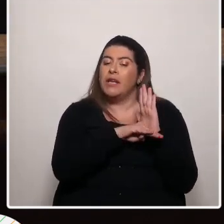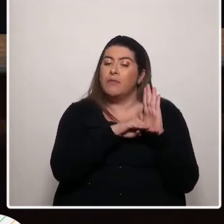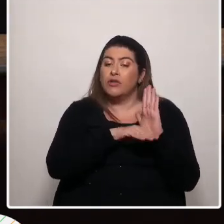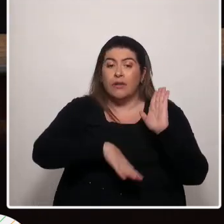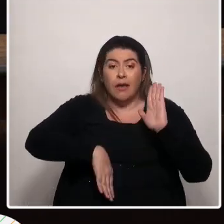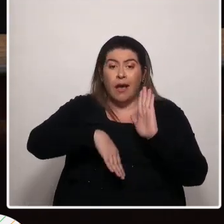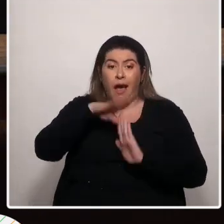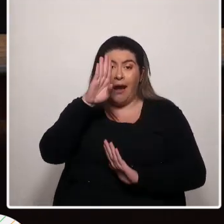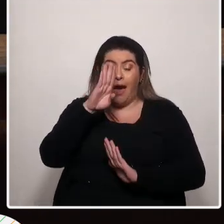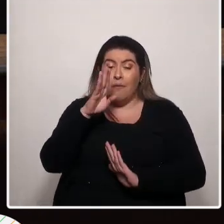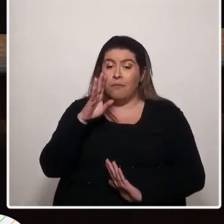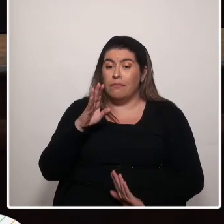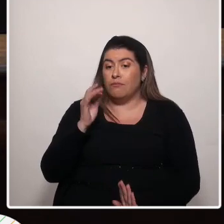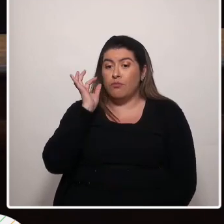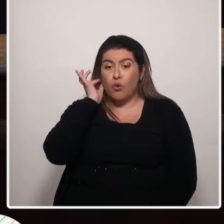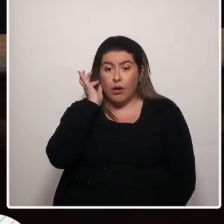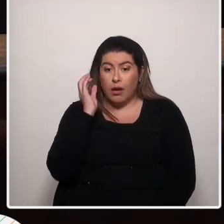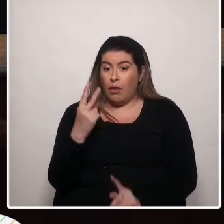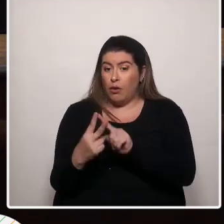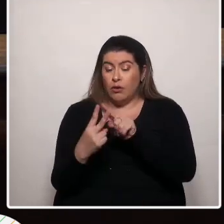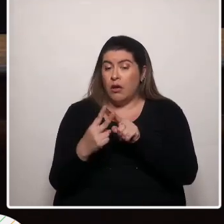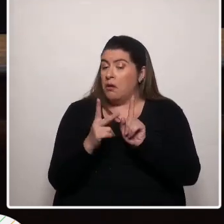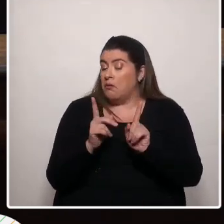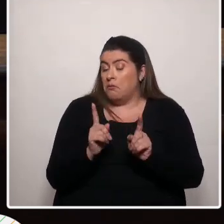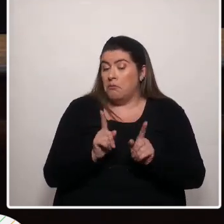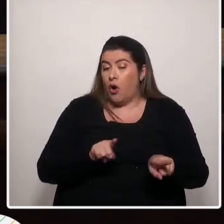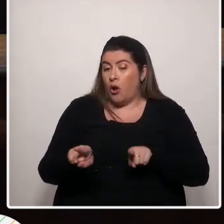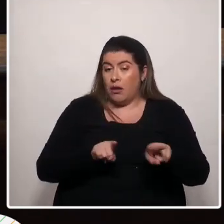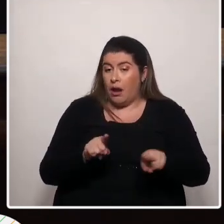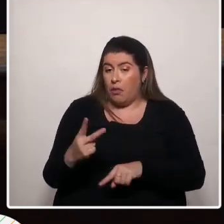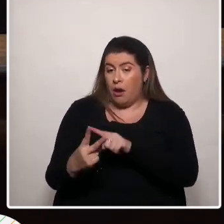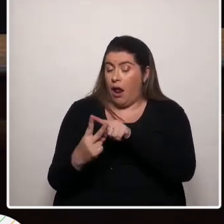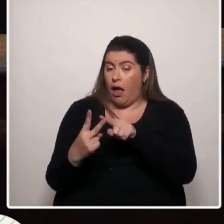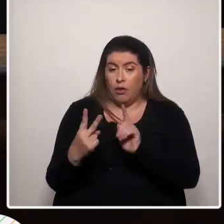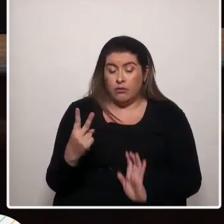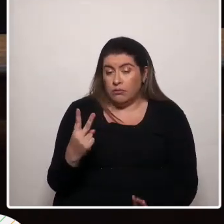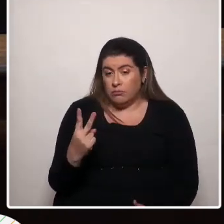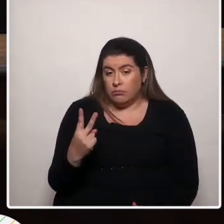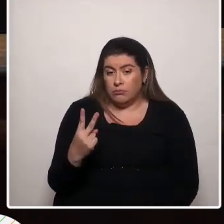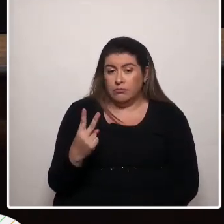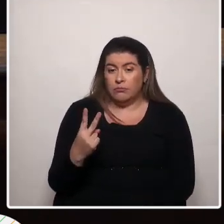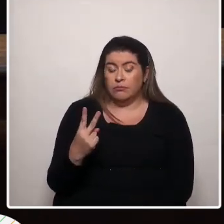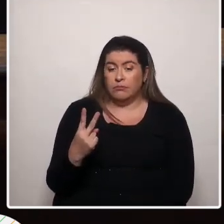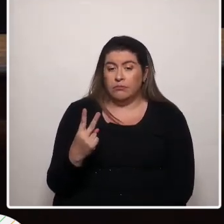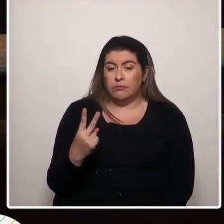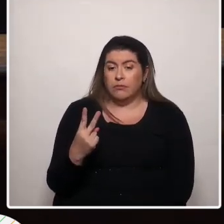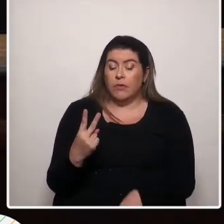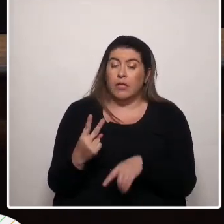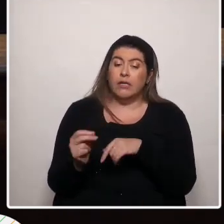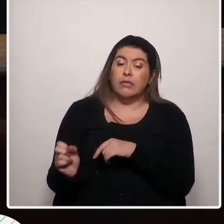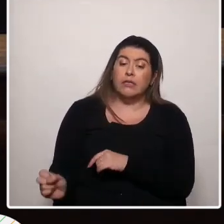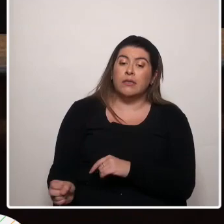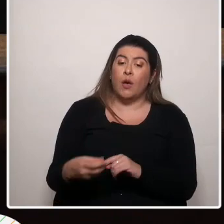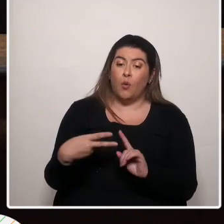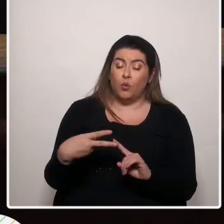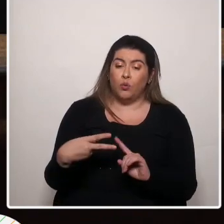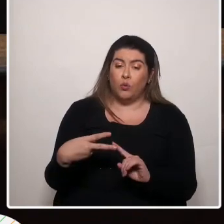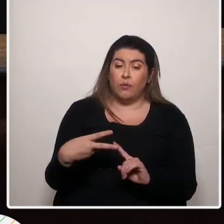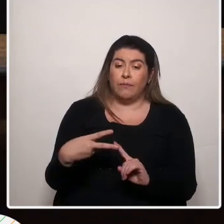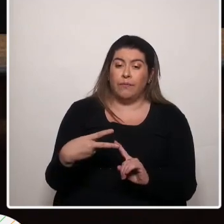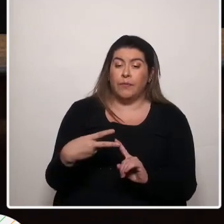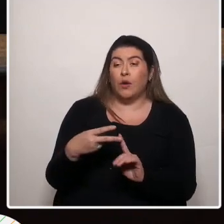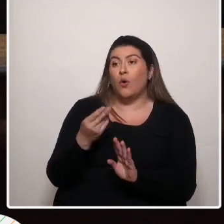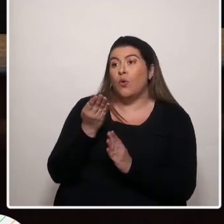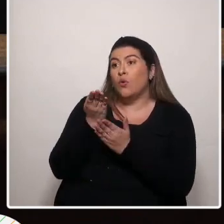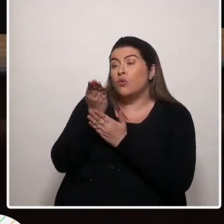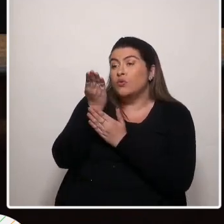mayoría dos mujeres, entonces ellas serán las coordinadoras. Y en segundo lugar, creo que usted, con